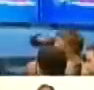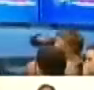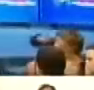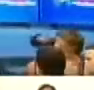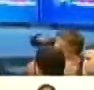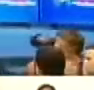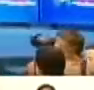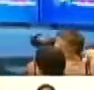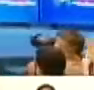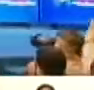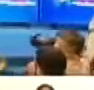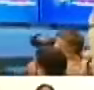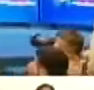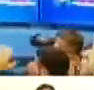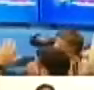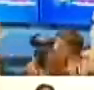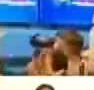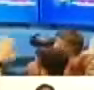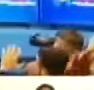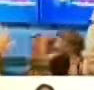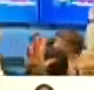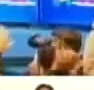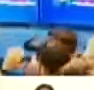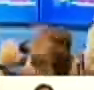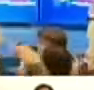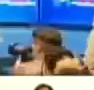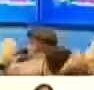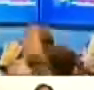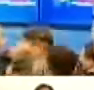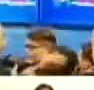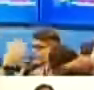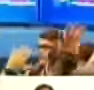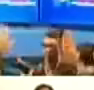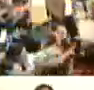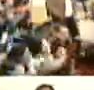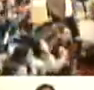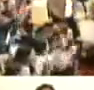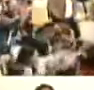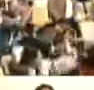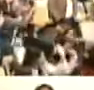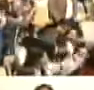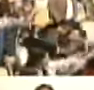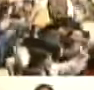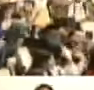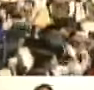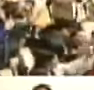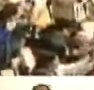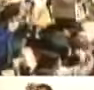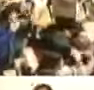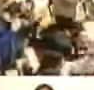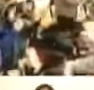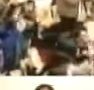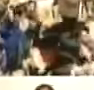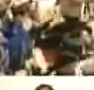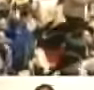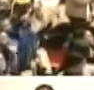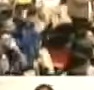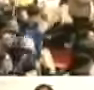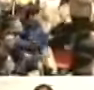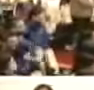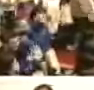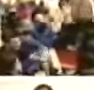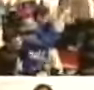tema: El Esequibo es nuestro. Así saldrá el pueblo a defenderlo este domingo 3 de diciembre en el